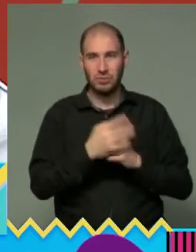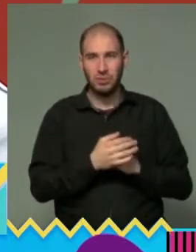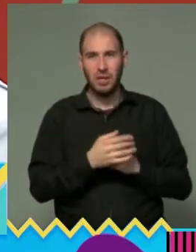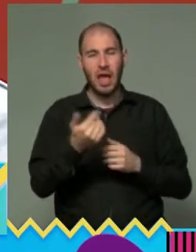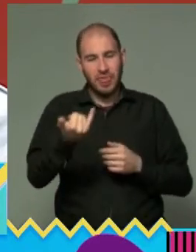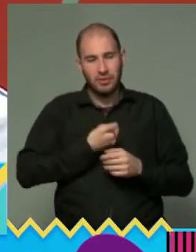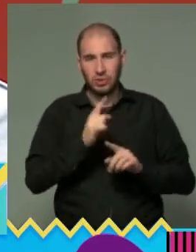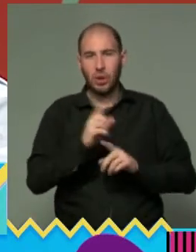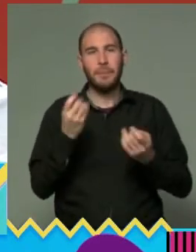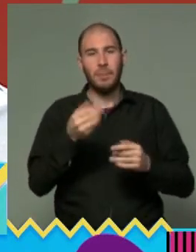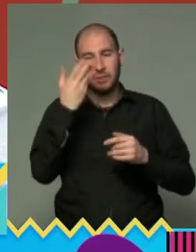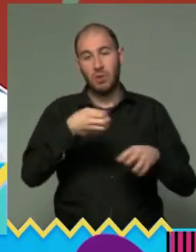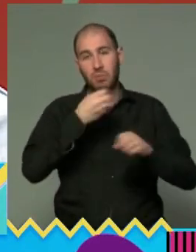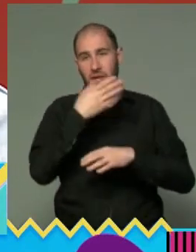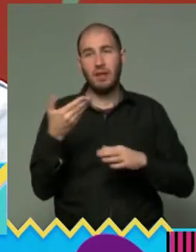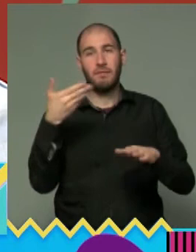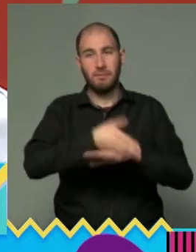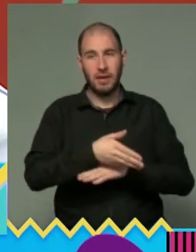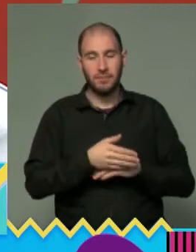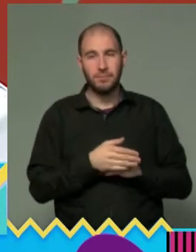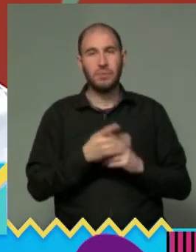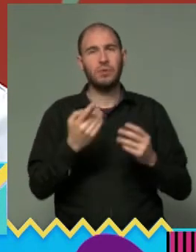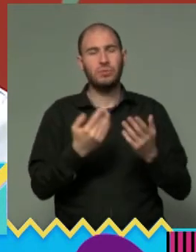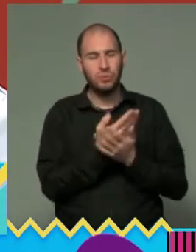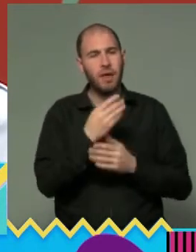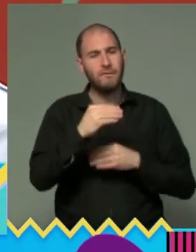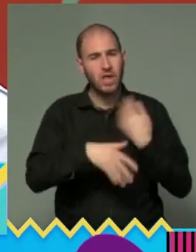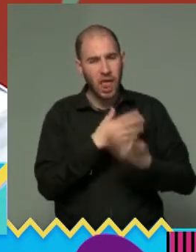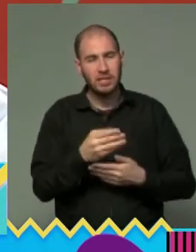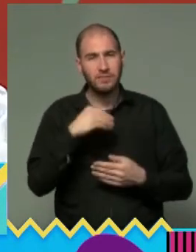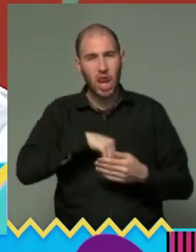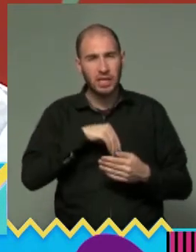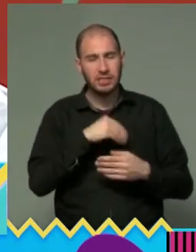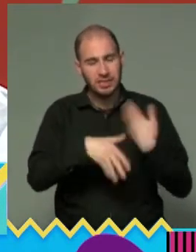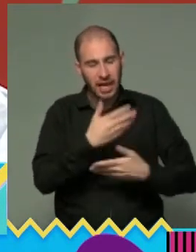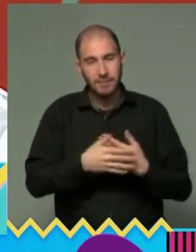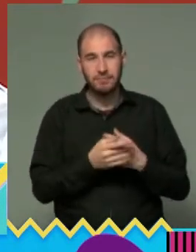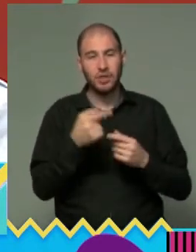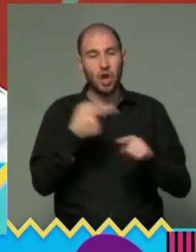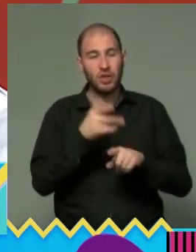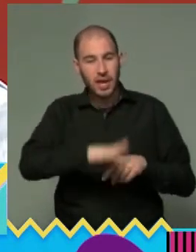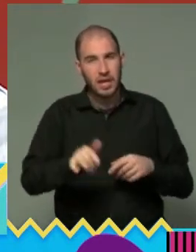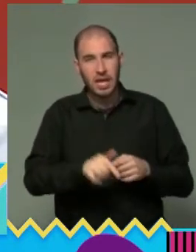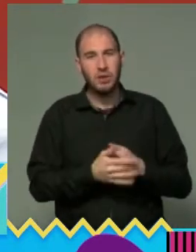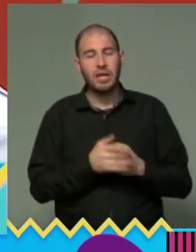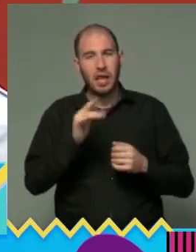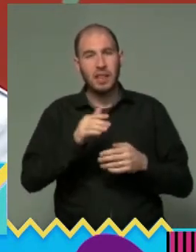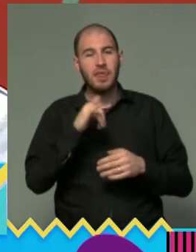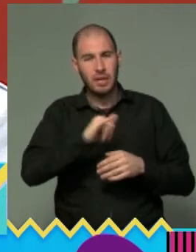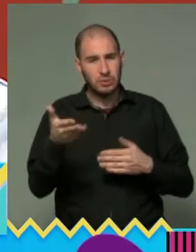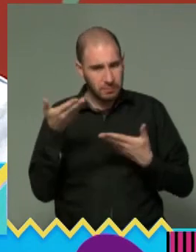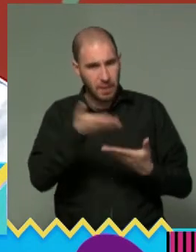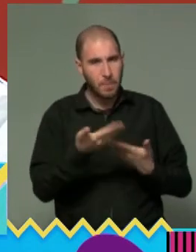a nosotros, pero cualquiera que quiera acercarse y que sufra algún caso de violencia de un docente hacia un niño, se puede acercar y presentar la